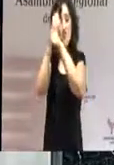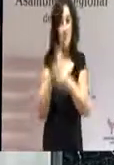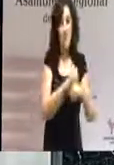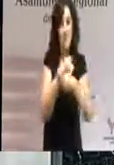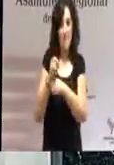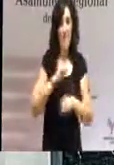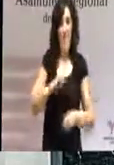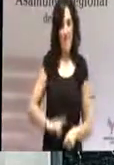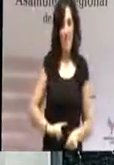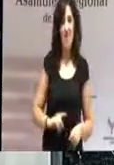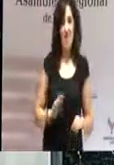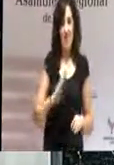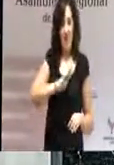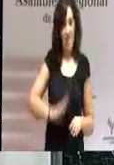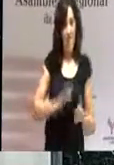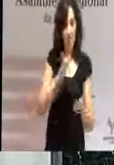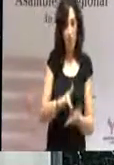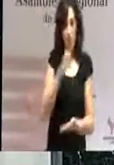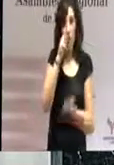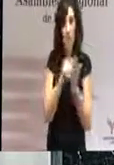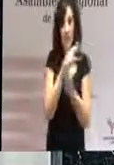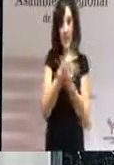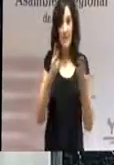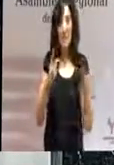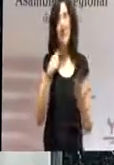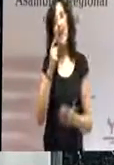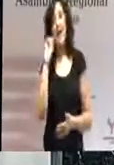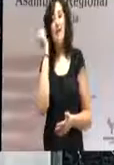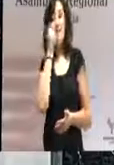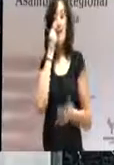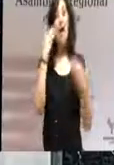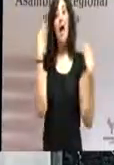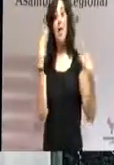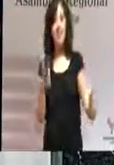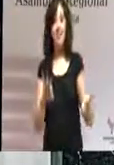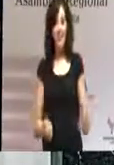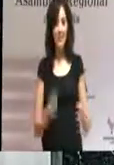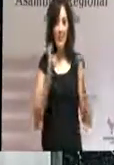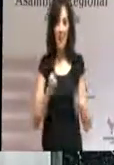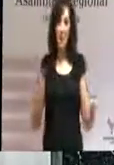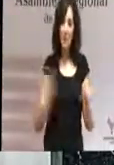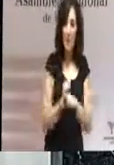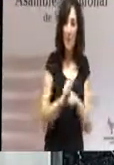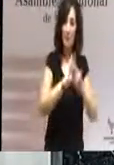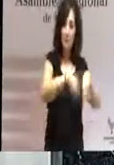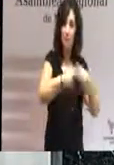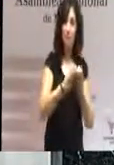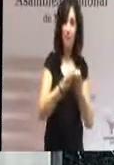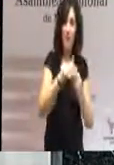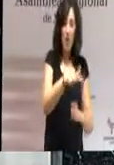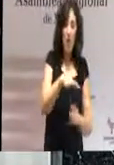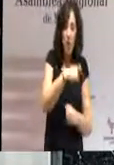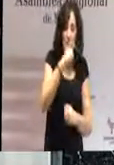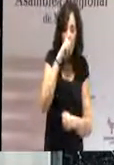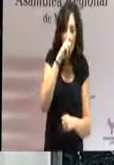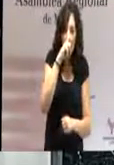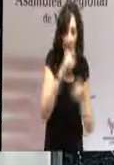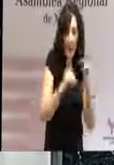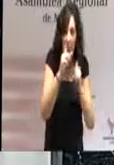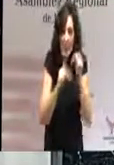descubren que es necesaria la promoción y la inversión en rehabilitación de casco antiguo y en